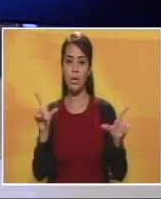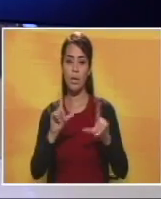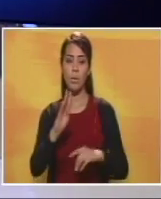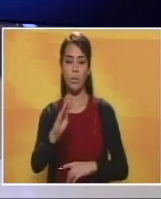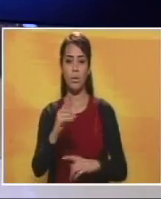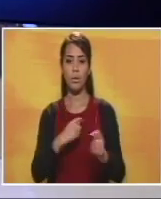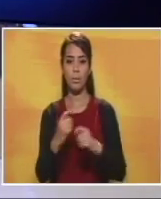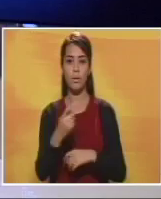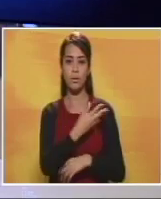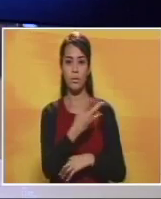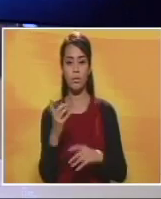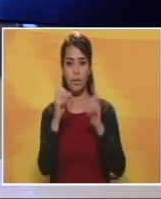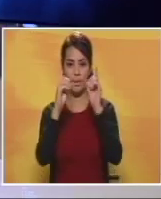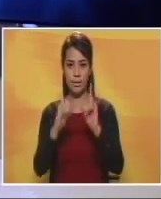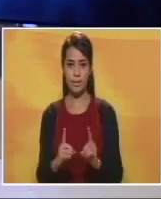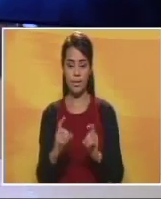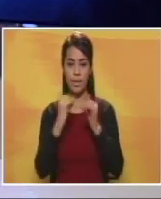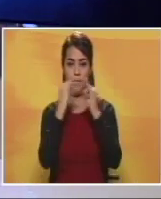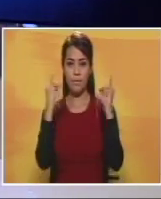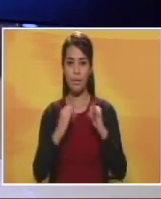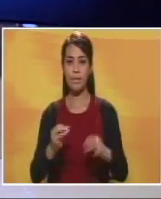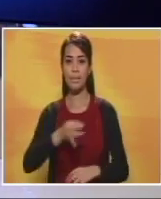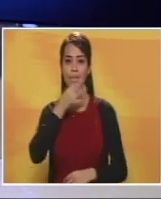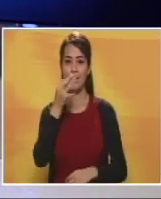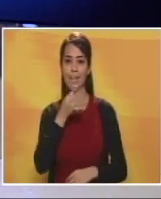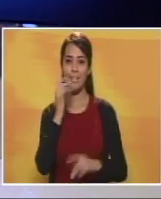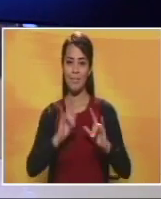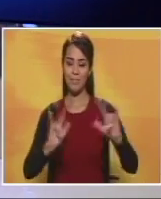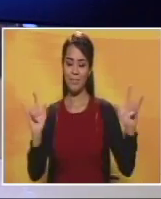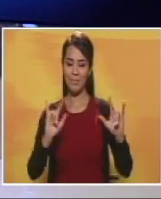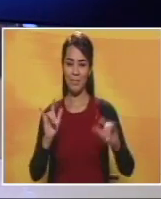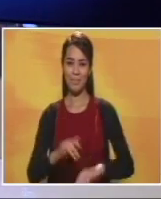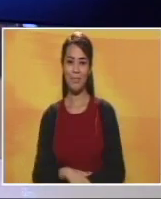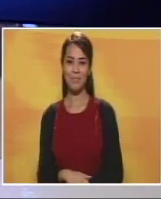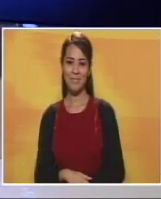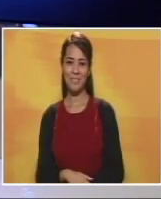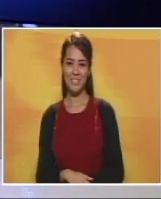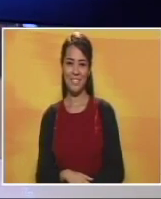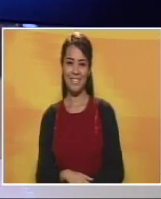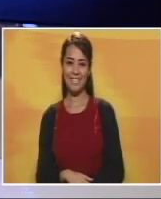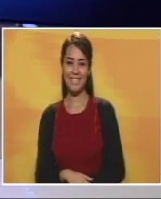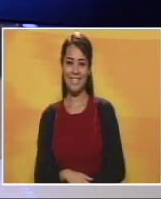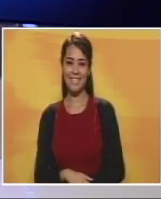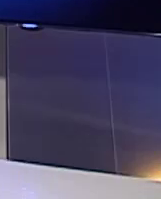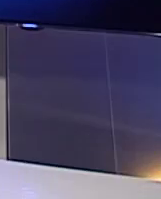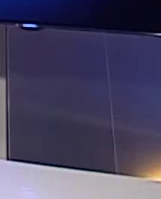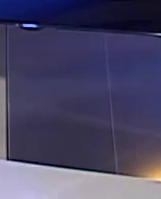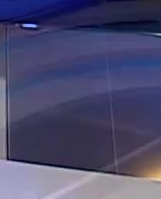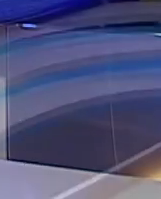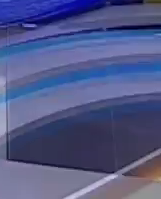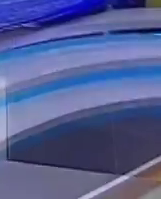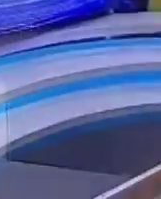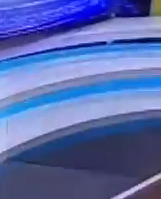meridiana de su noticiero Venevisión. Recuerden, noticiero Venevisión, Canal 4, reporta. Ustedes deciden. A todos, buenas tardes.